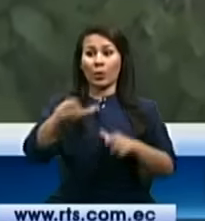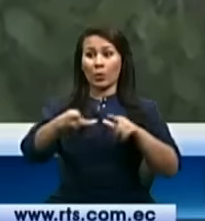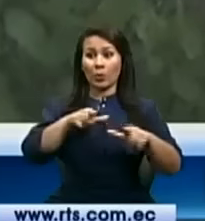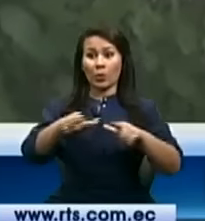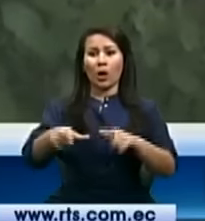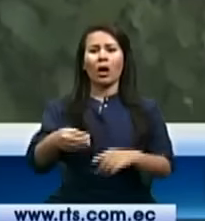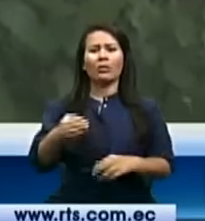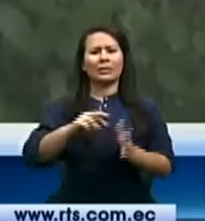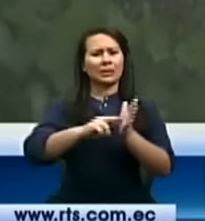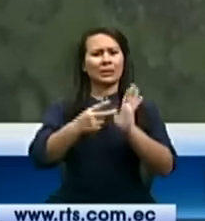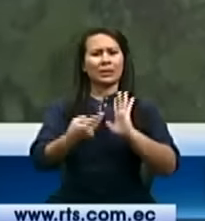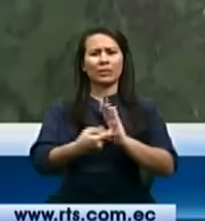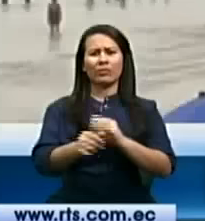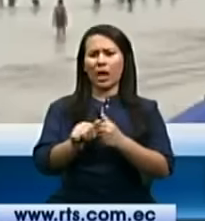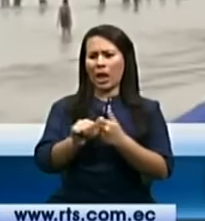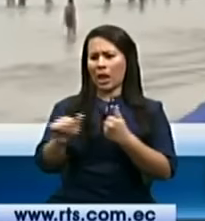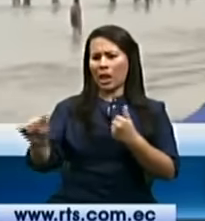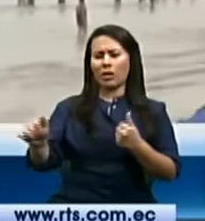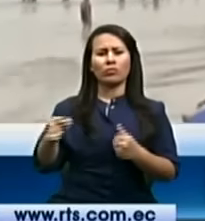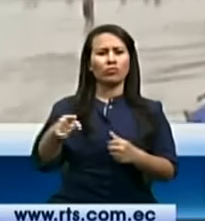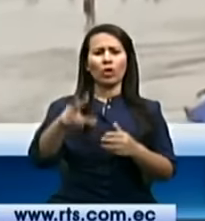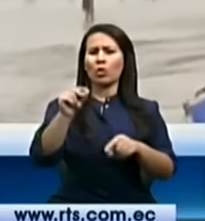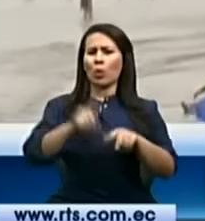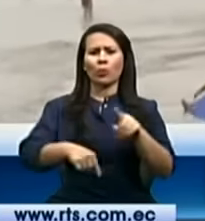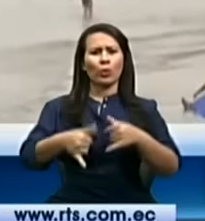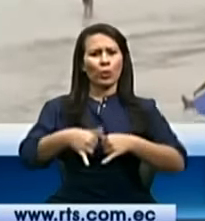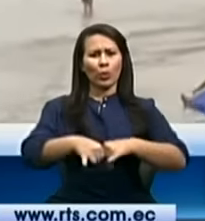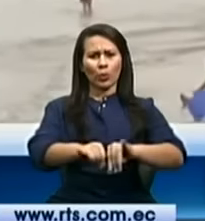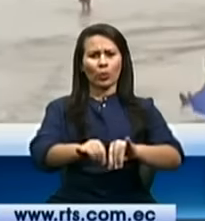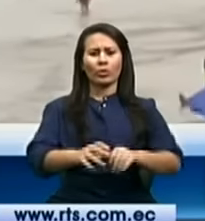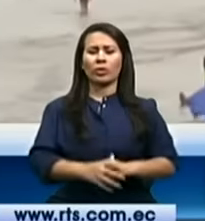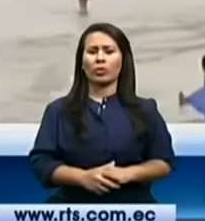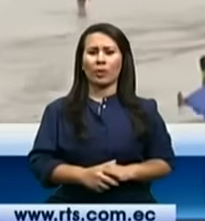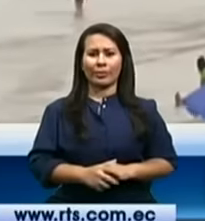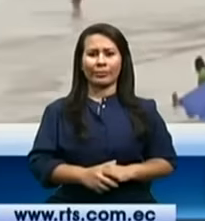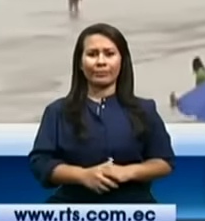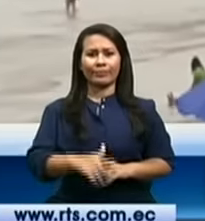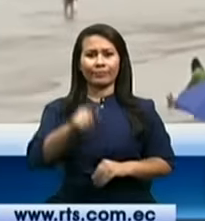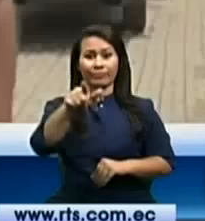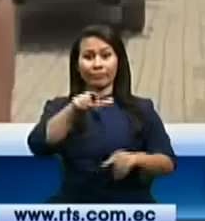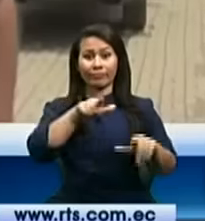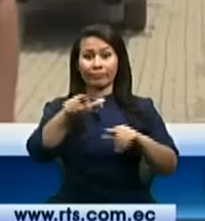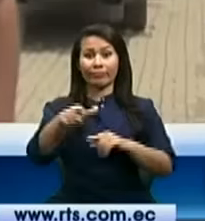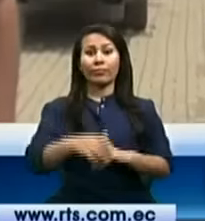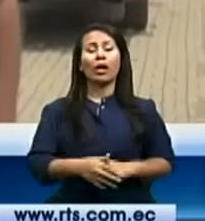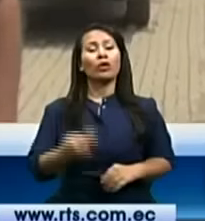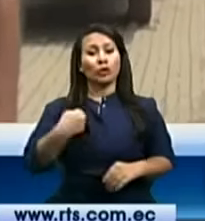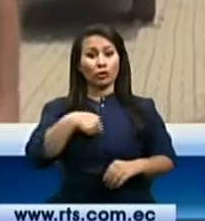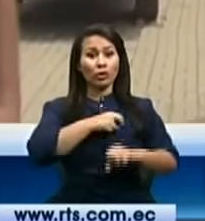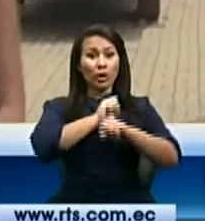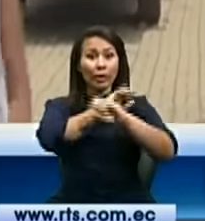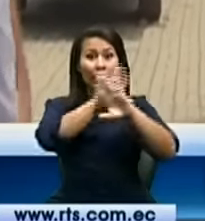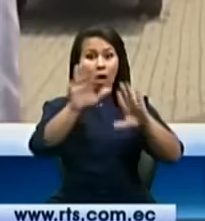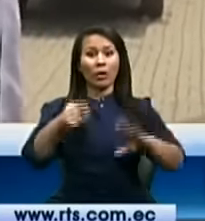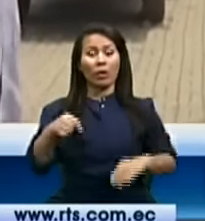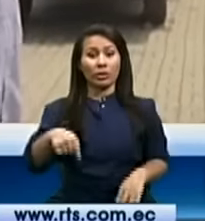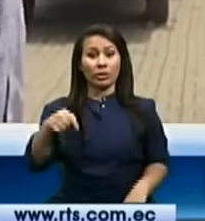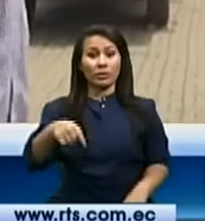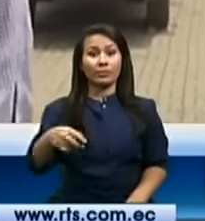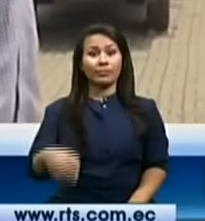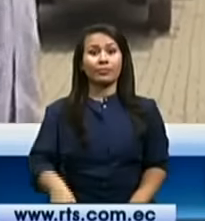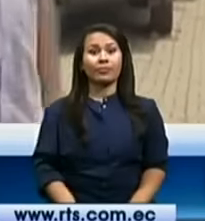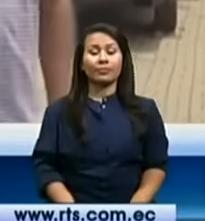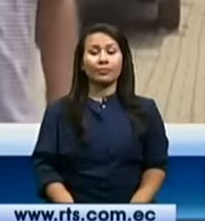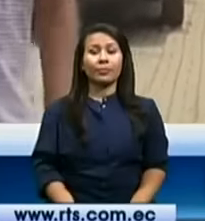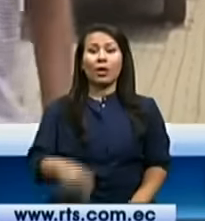balneario es un hecho aislado y que no debe afectar la afluencia turística en Montañita. Queremos dejar en claro a fin de evitar que